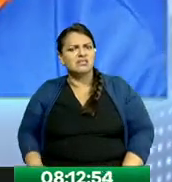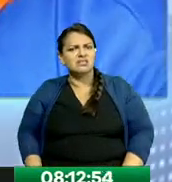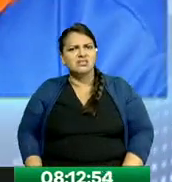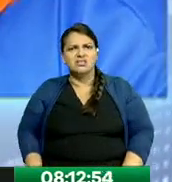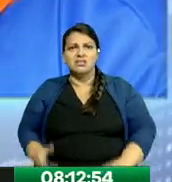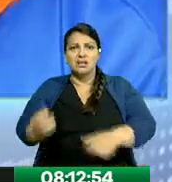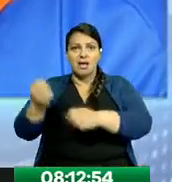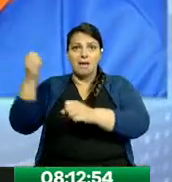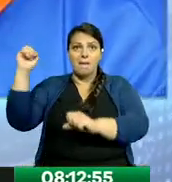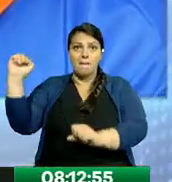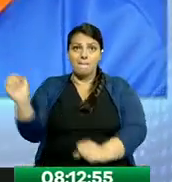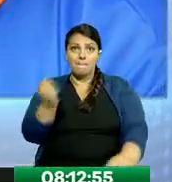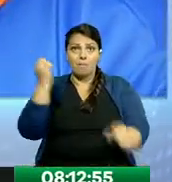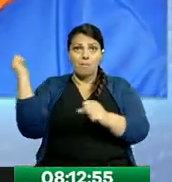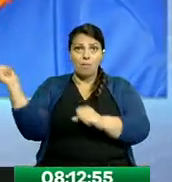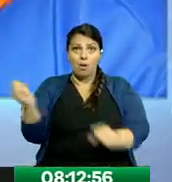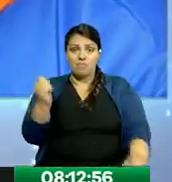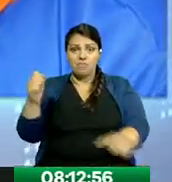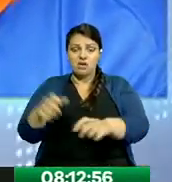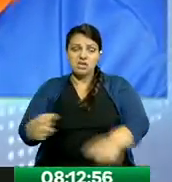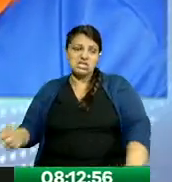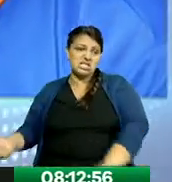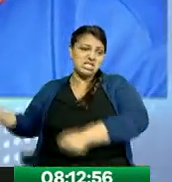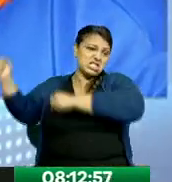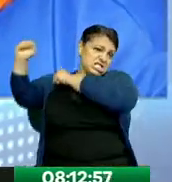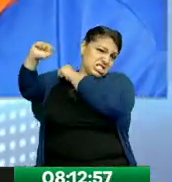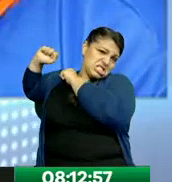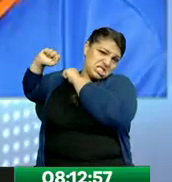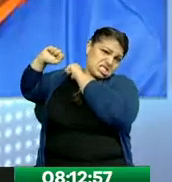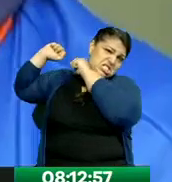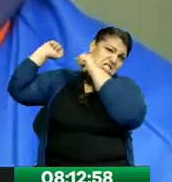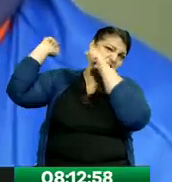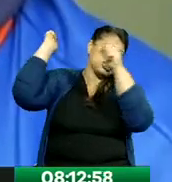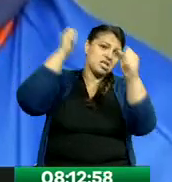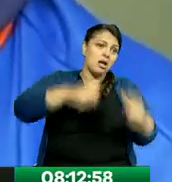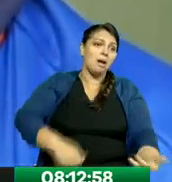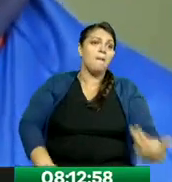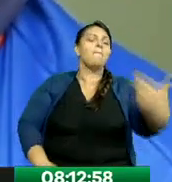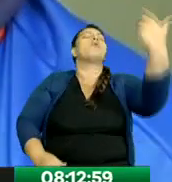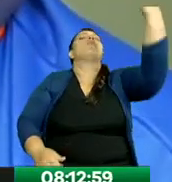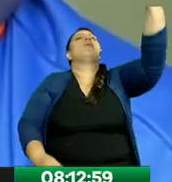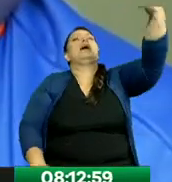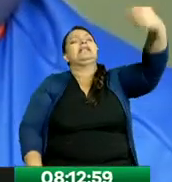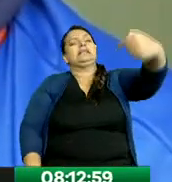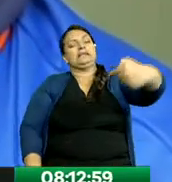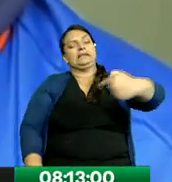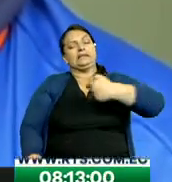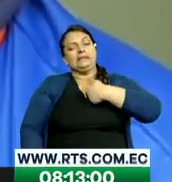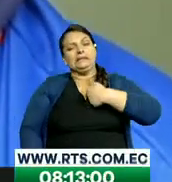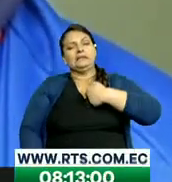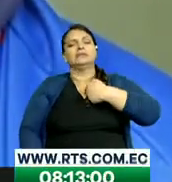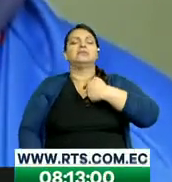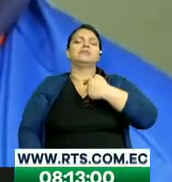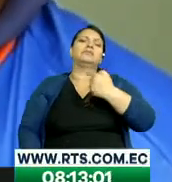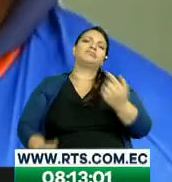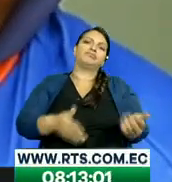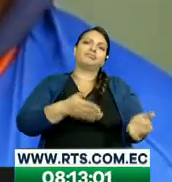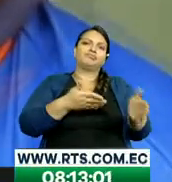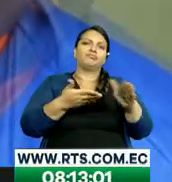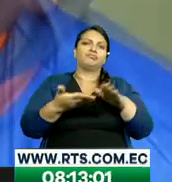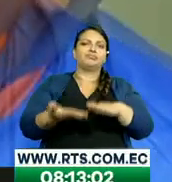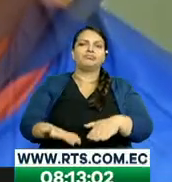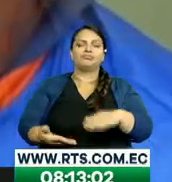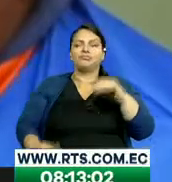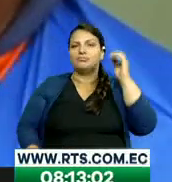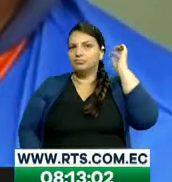cuñado fue, del difunto, fue en tratar de que no se le llevaran la moto. Y ahí fue lo que provocó que le